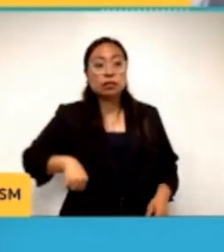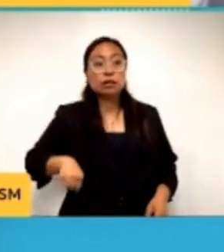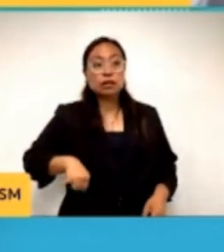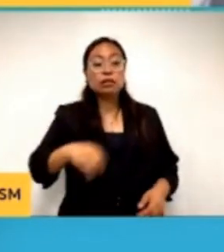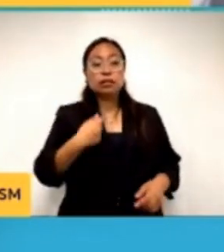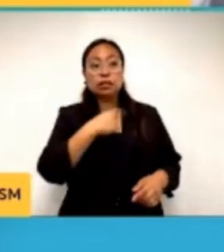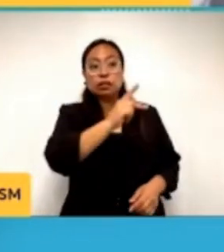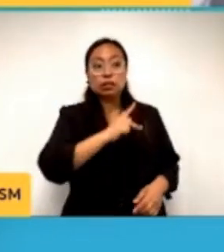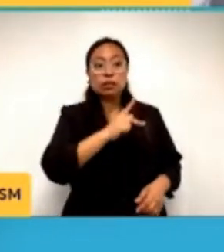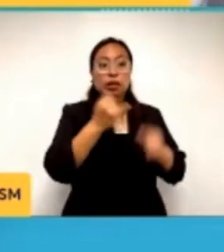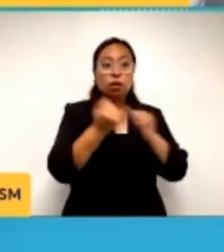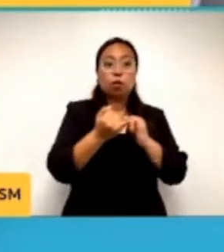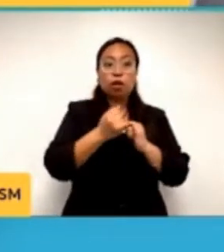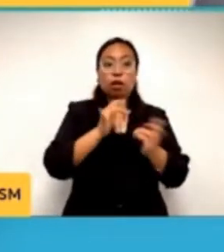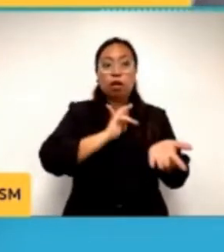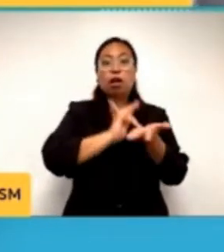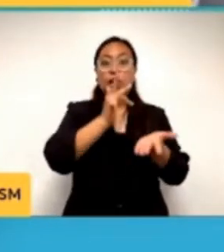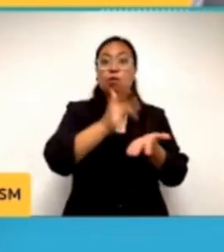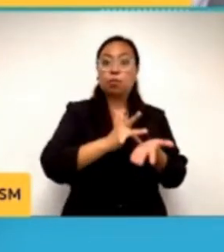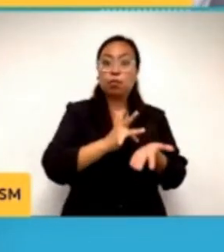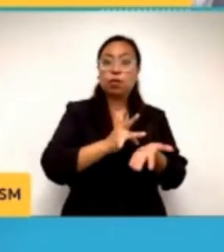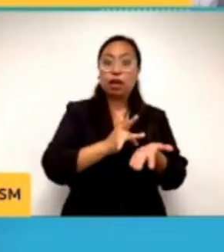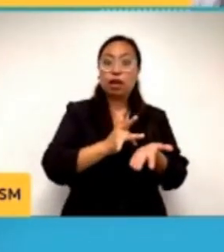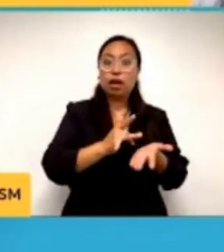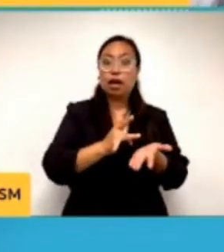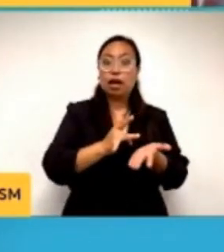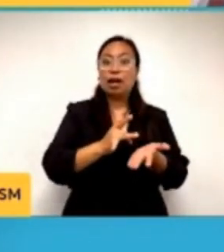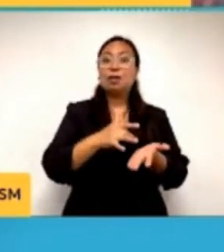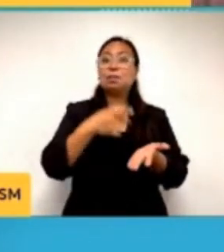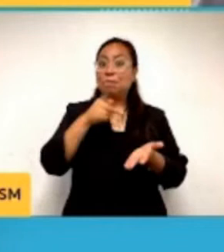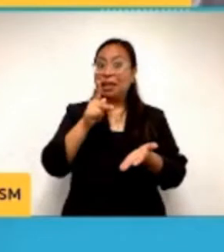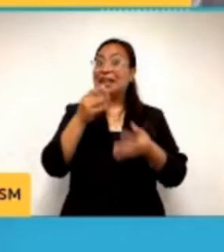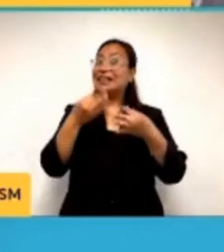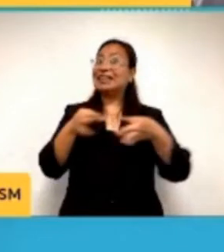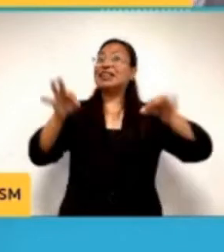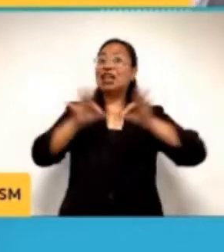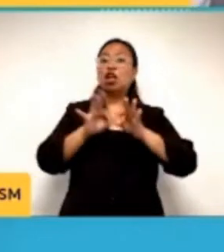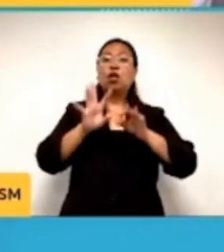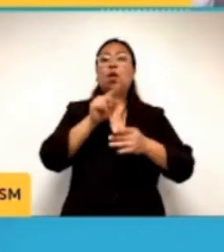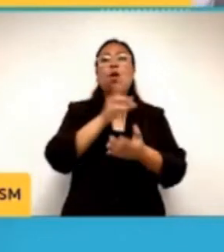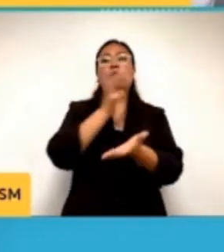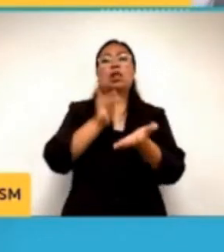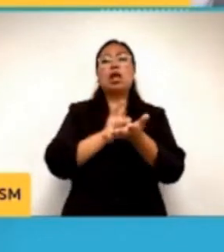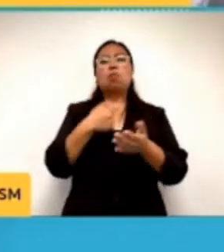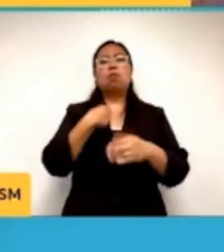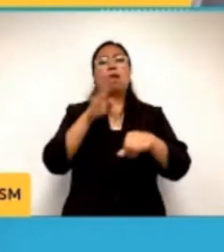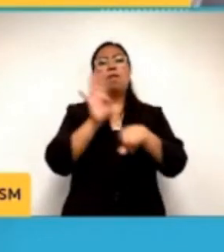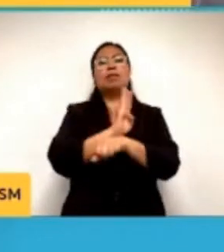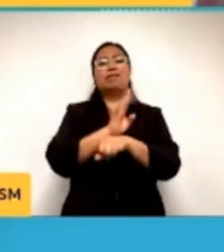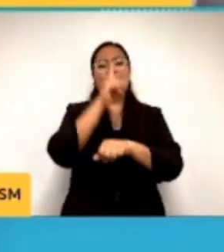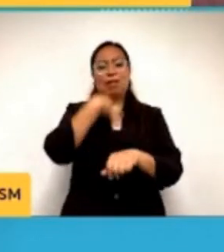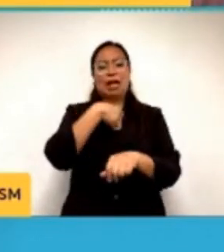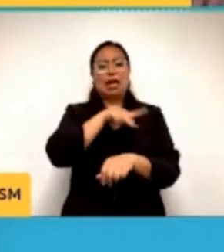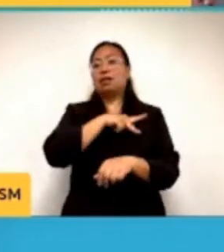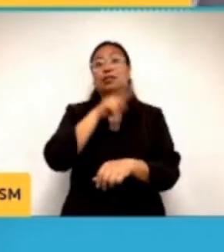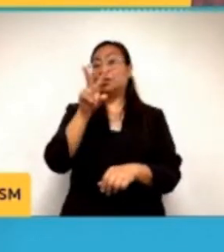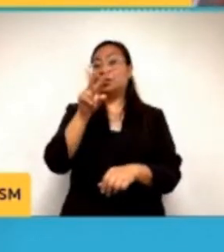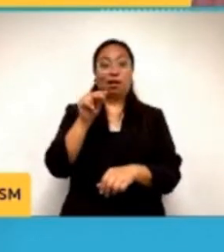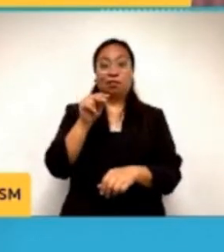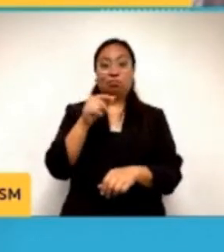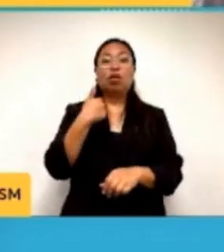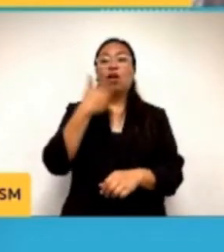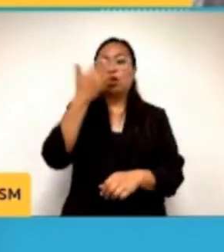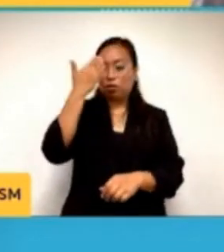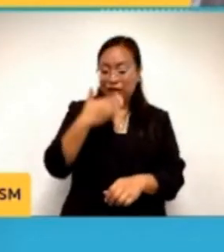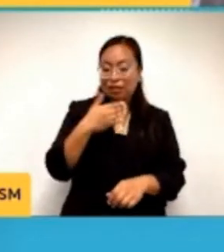también. Mientras tu propósito vaya más allá de ti. Es decir, que no sea algo que nada más te beneficie a ti, que sé que no estás